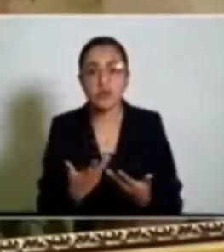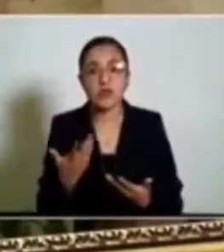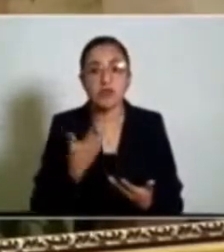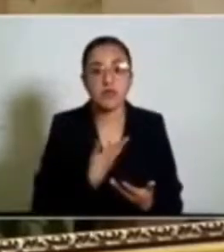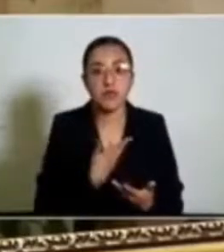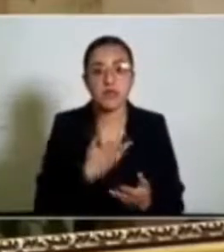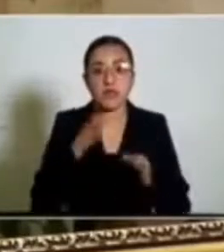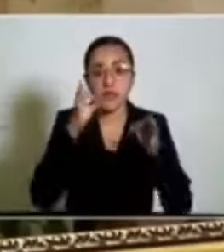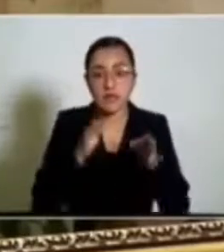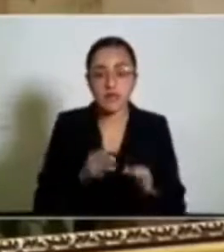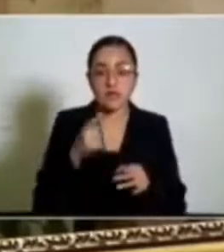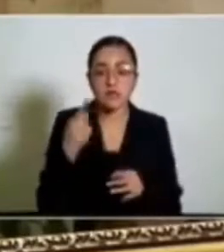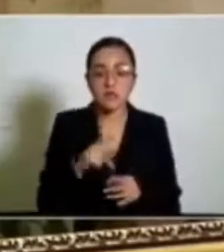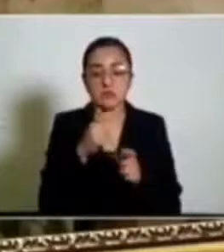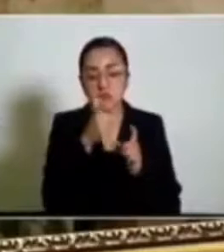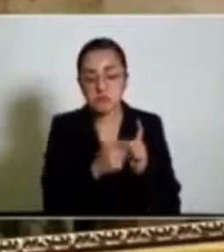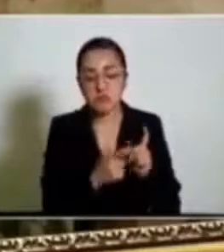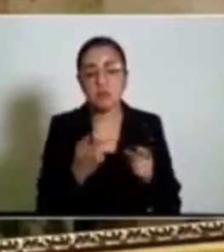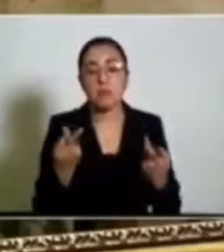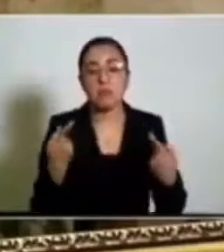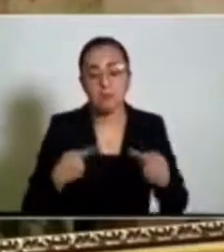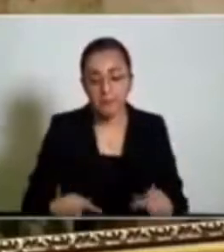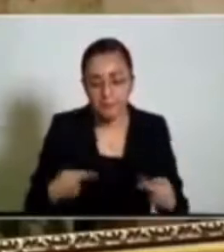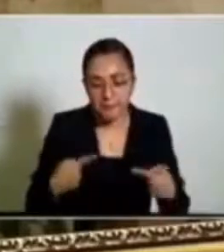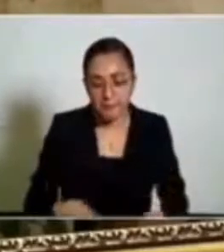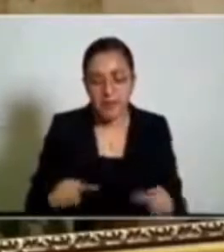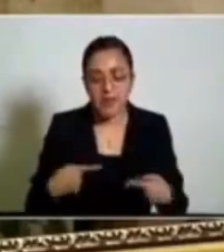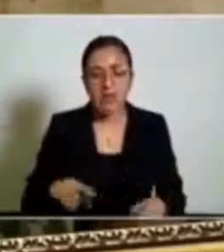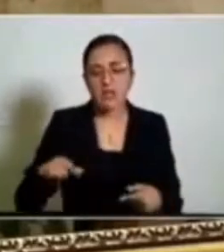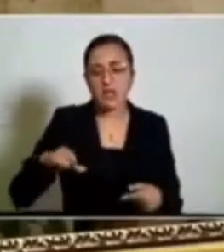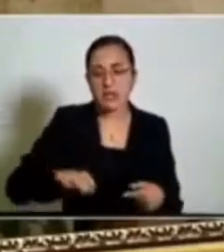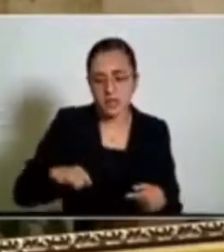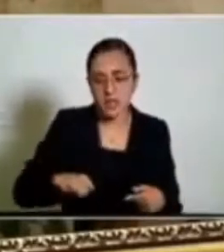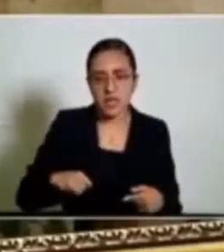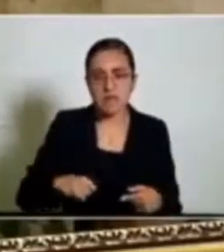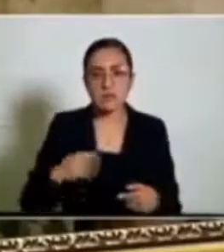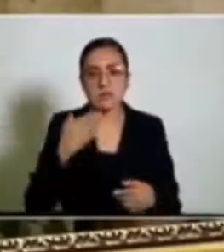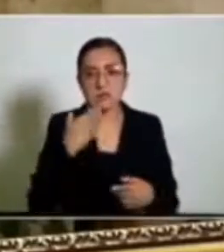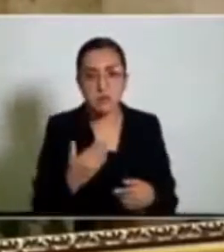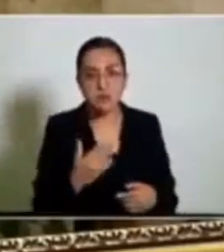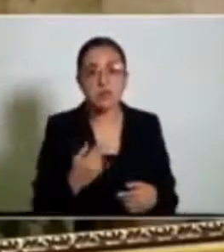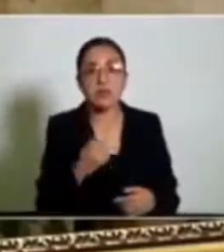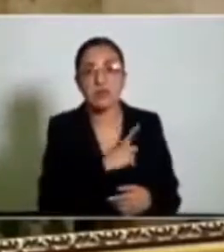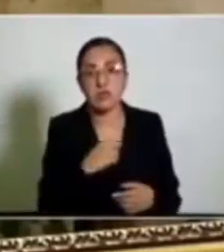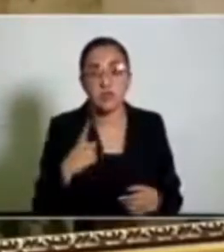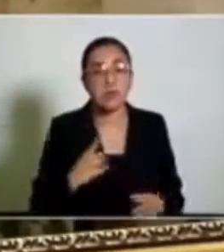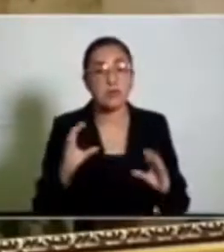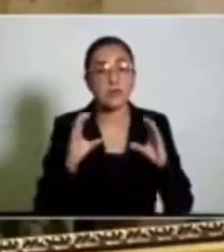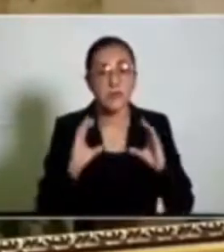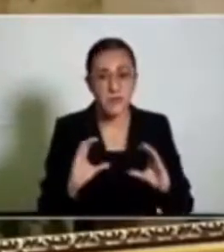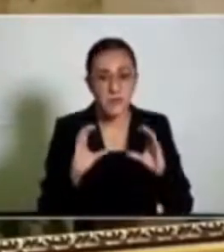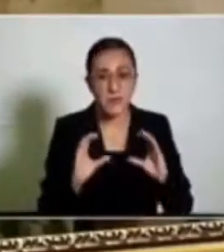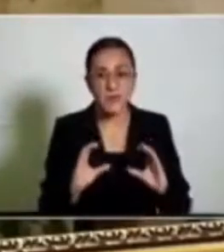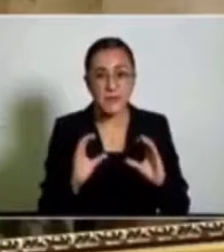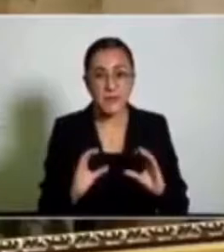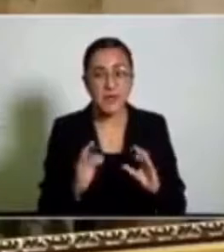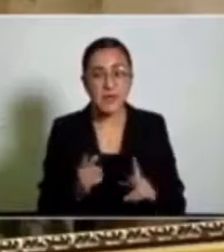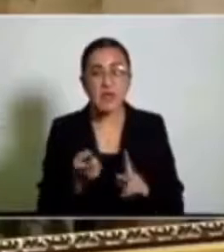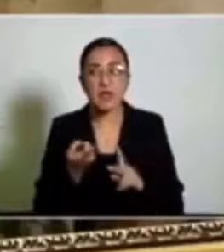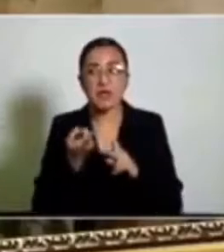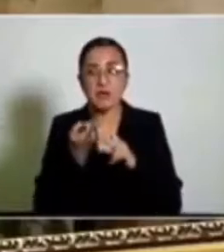debida personalidad, interés y personalidad. Pero cuidado con que empiece a